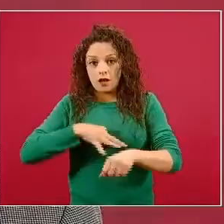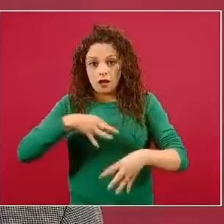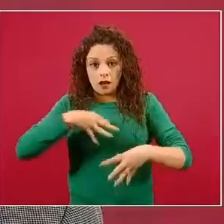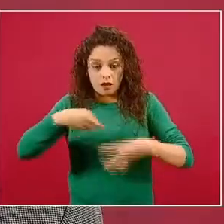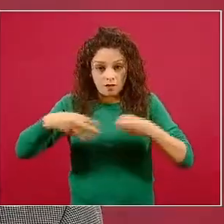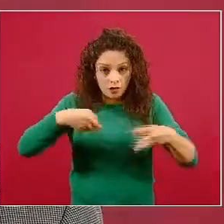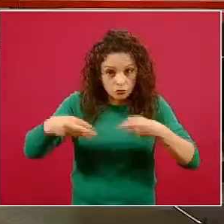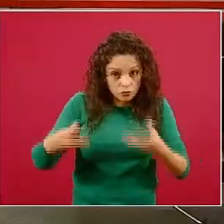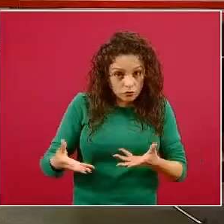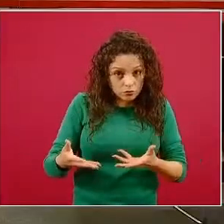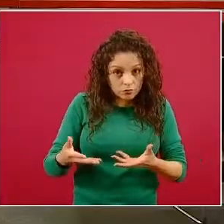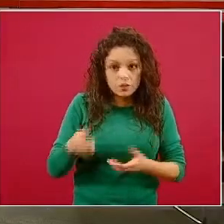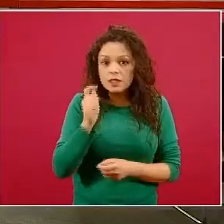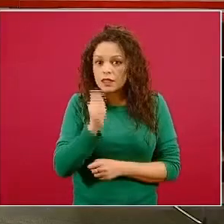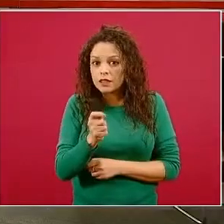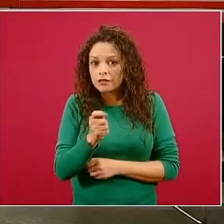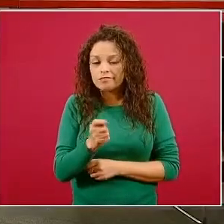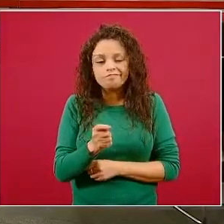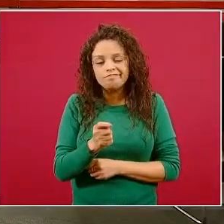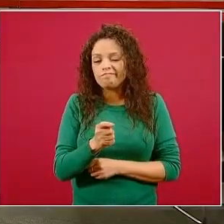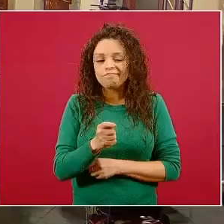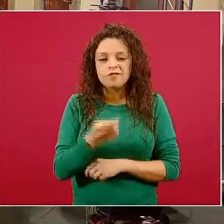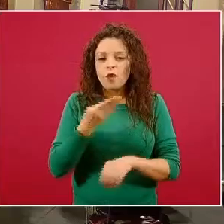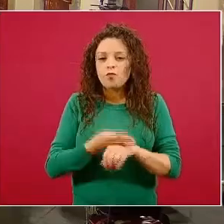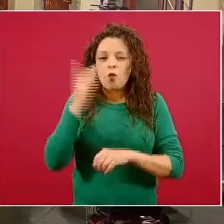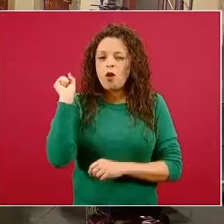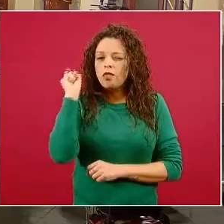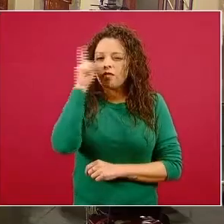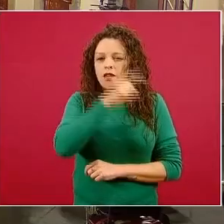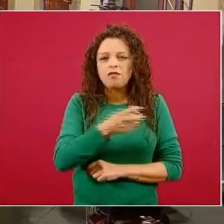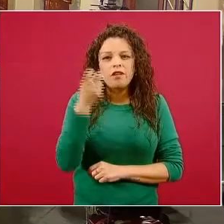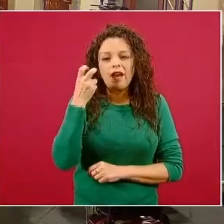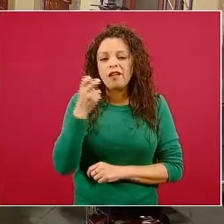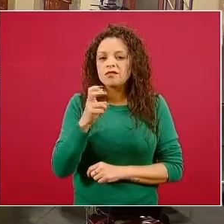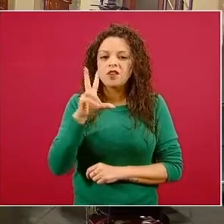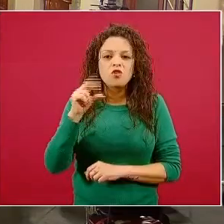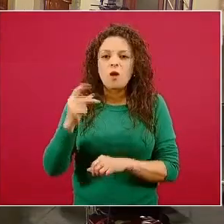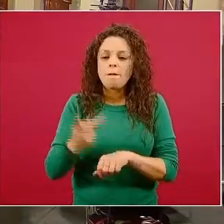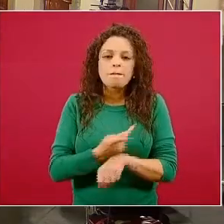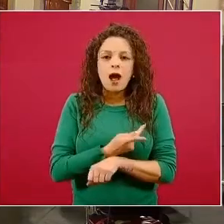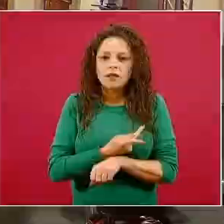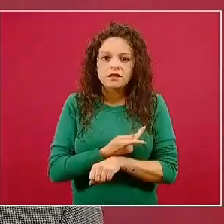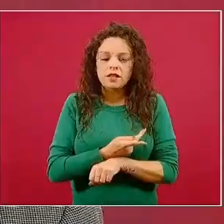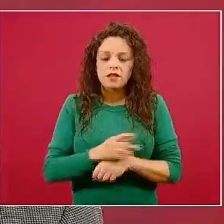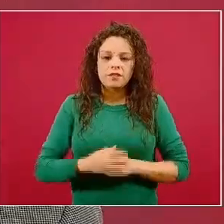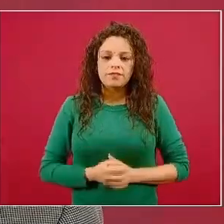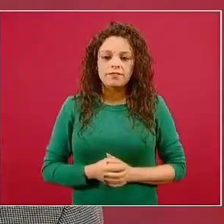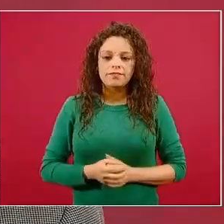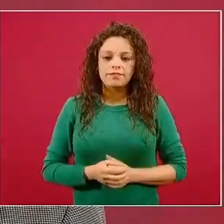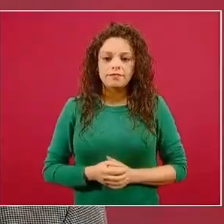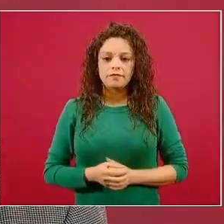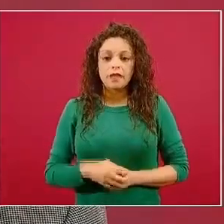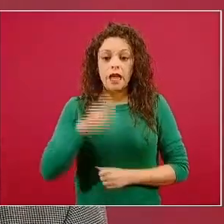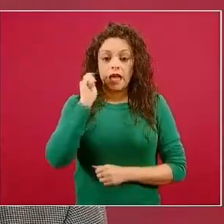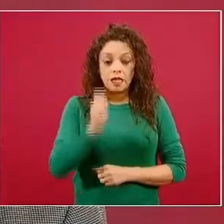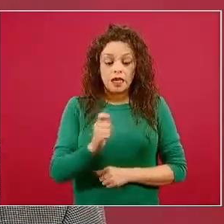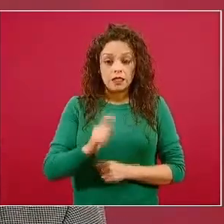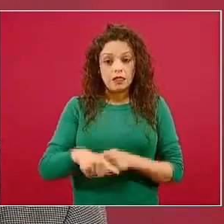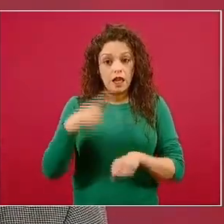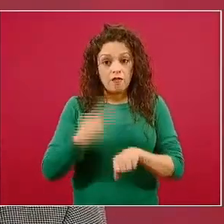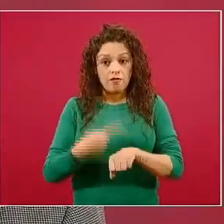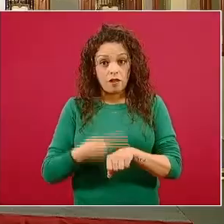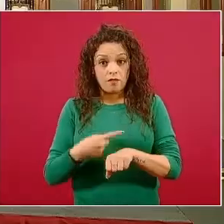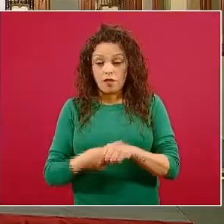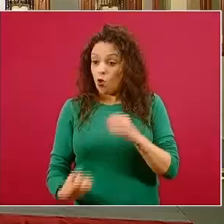epidémico es que raramente ocurre eso. No son nuevas las enfermedades infecciosas emergentes,